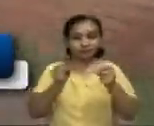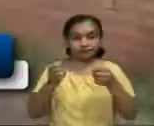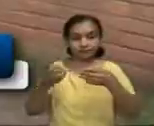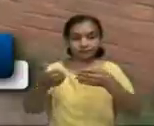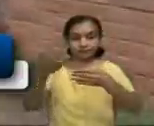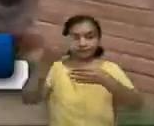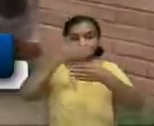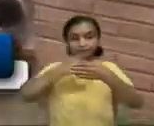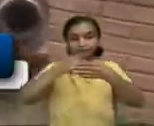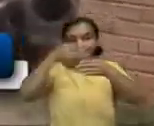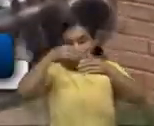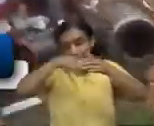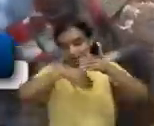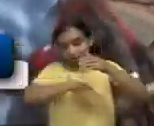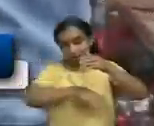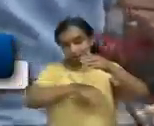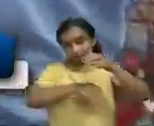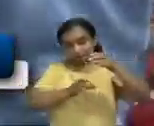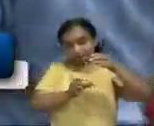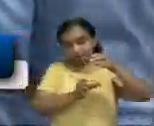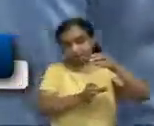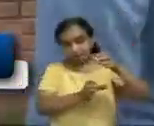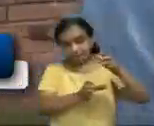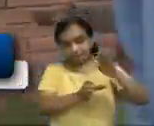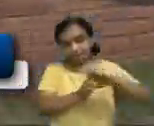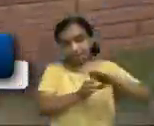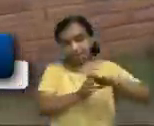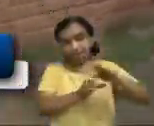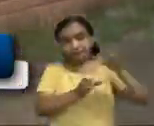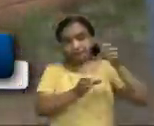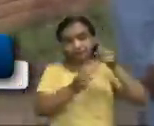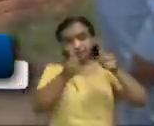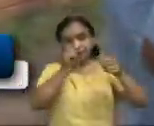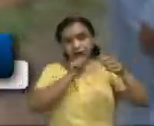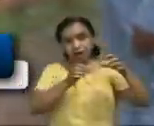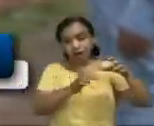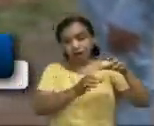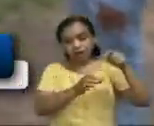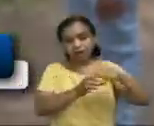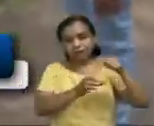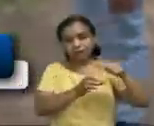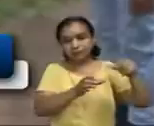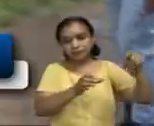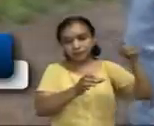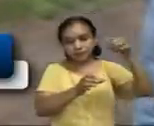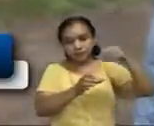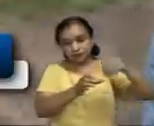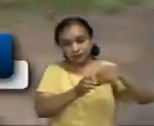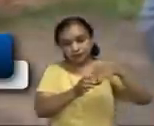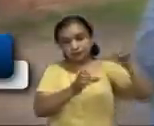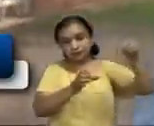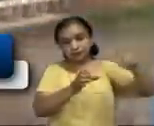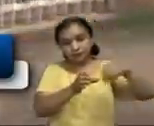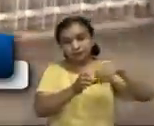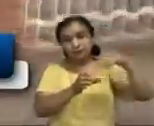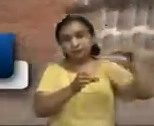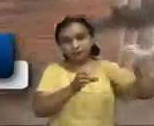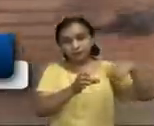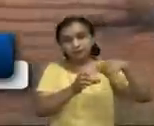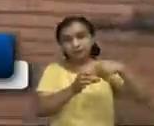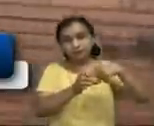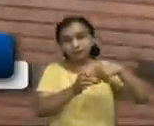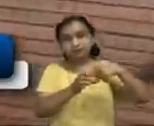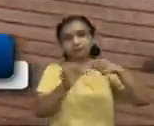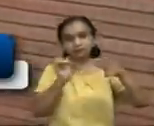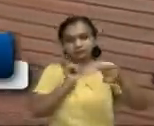trasera, debajo, hay un recipiente. La panita que protege al motor. Al motor. Ahí es un desagüe de la refrigeradora y